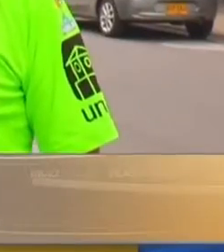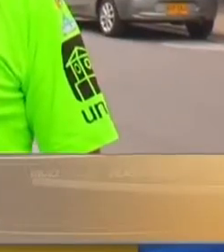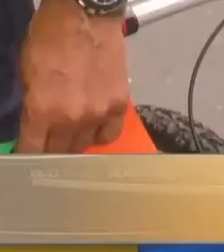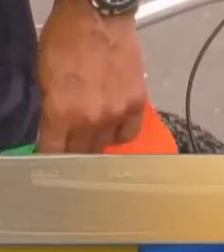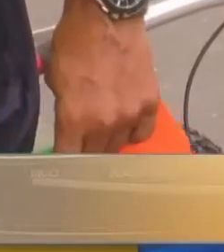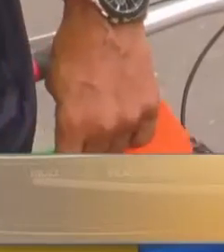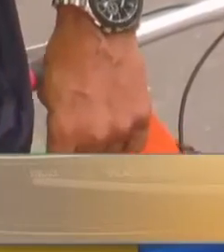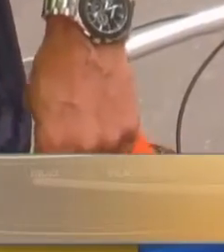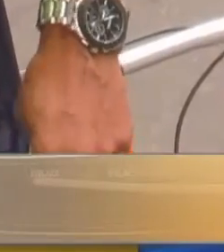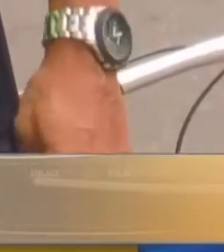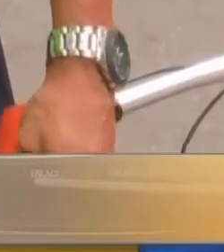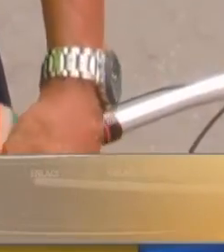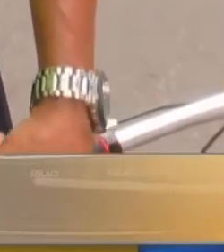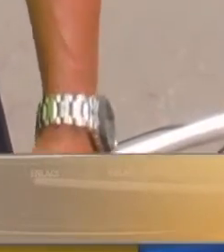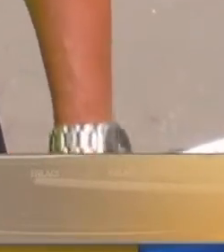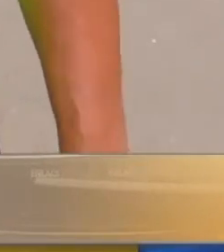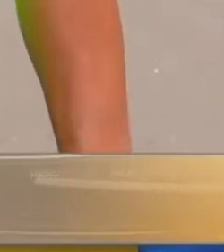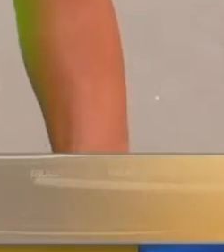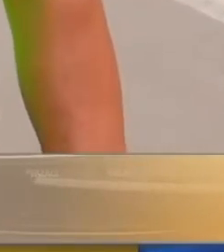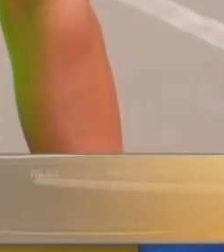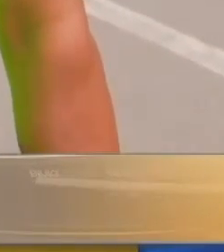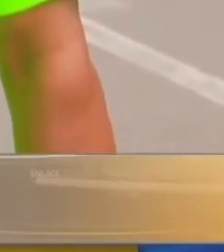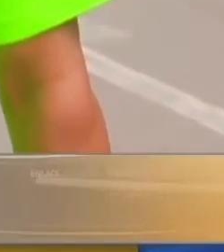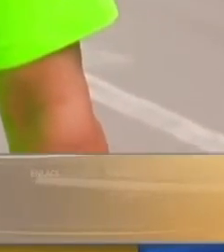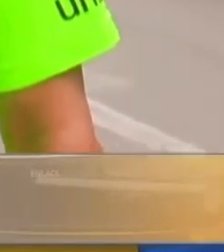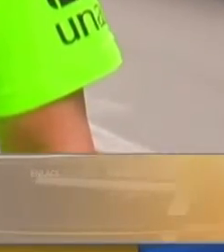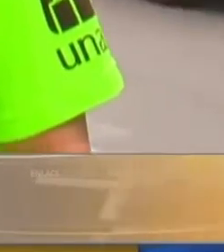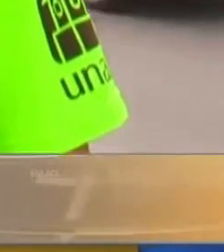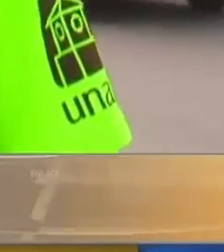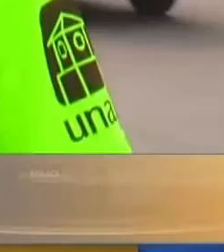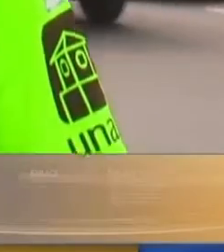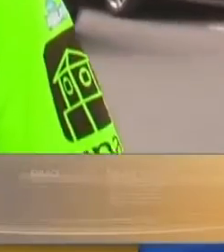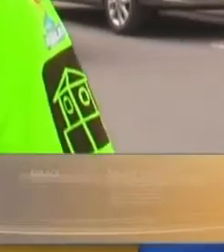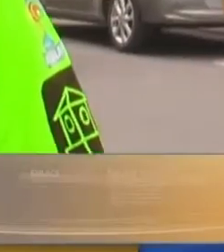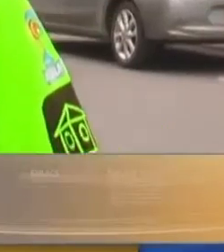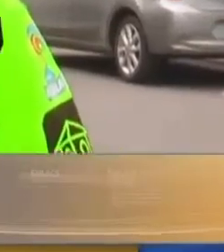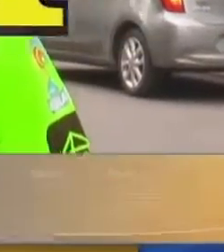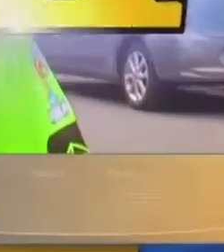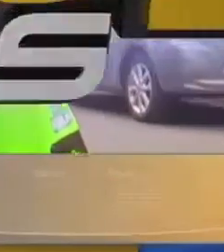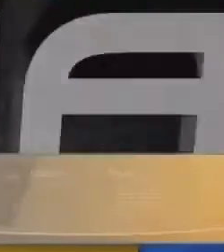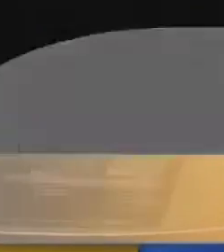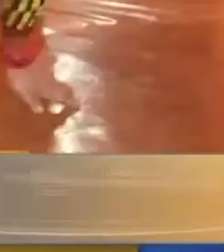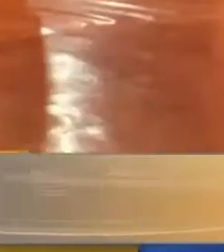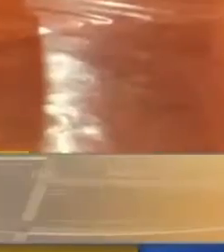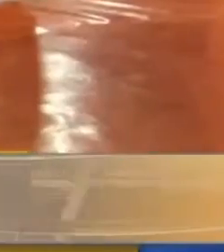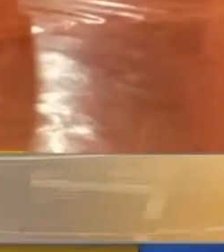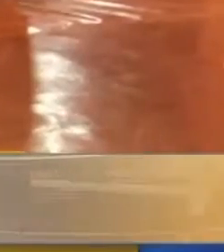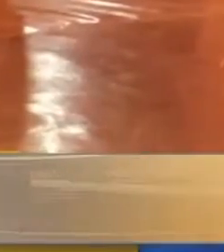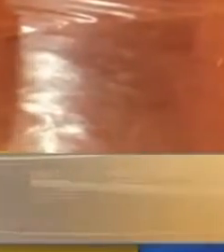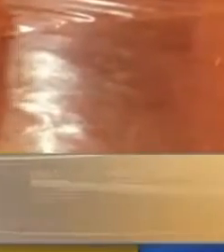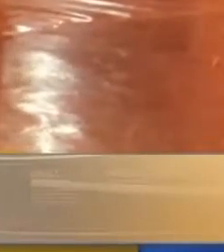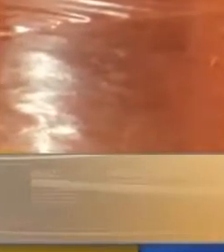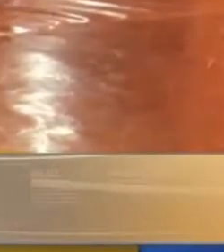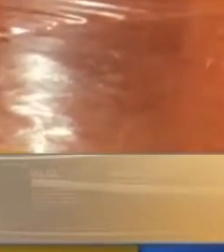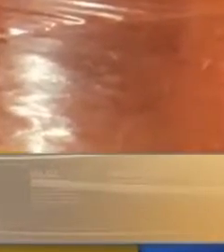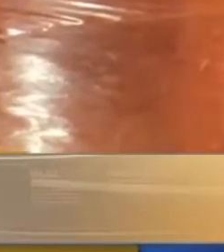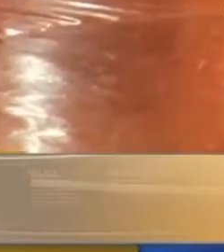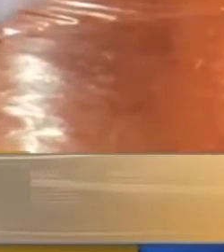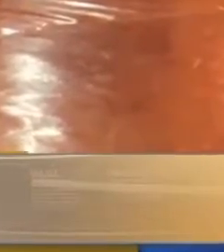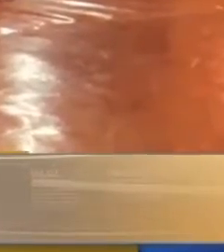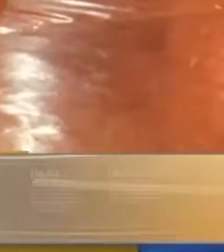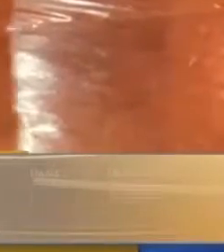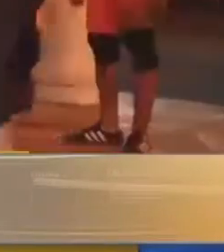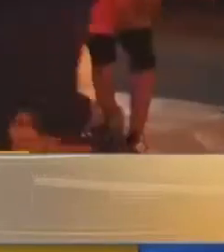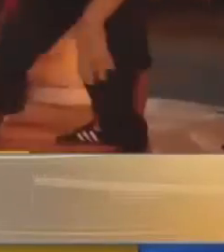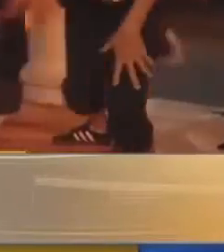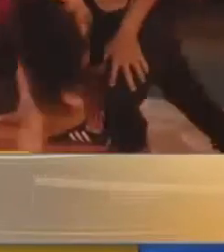más populares que ha tenido Barranca Bermeja, habló para Enlace Noticias sobre su experiencia como guardameta. Y al cierre, el grupo juvenil